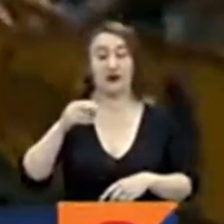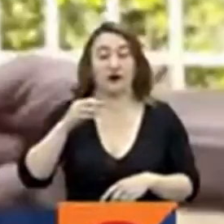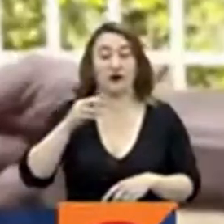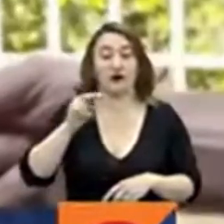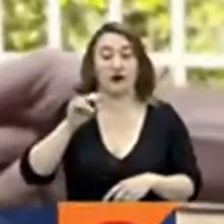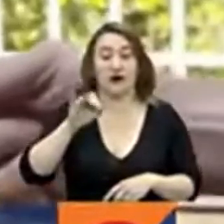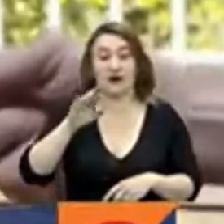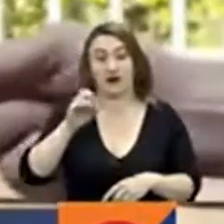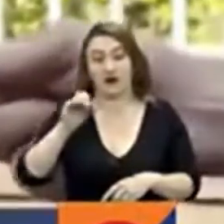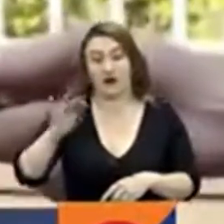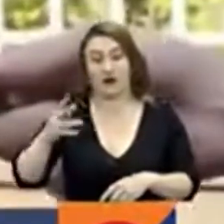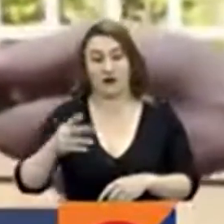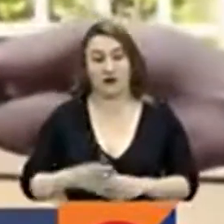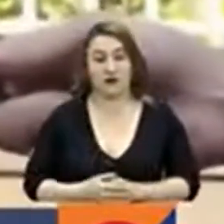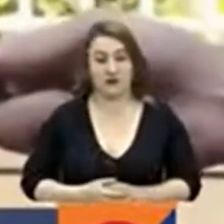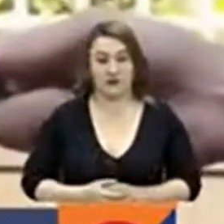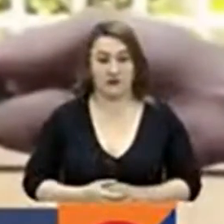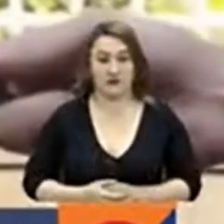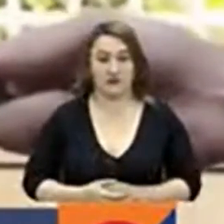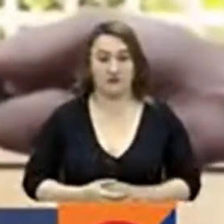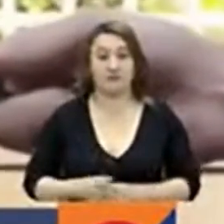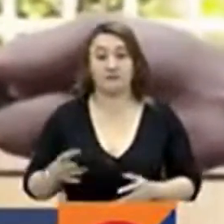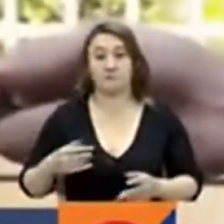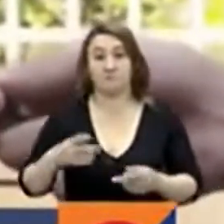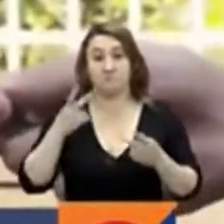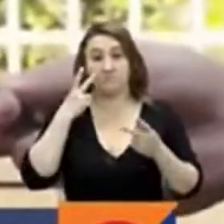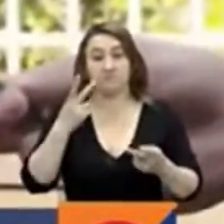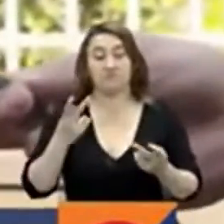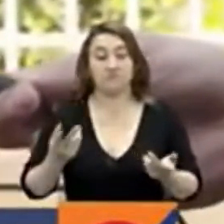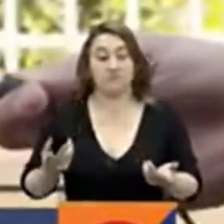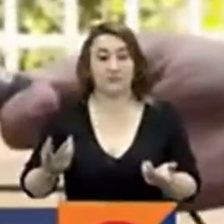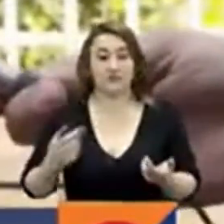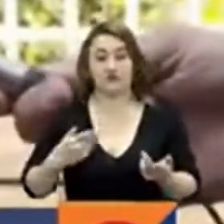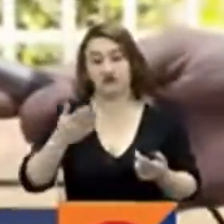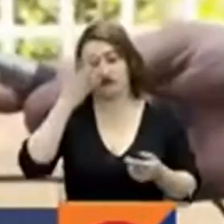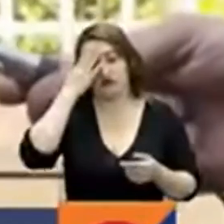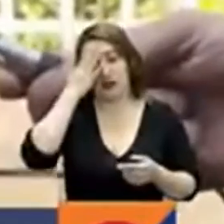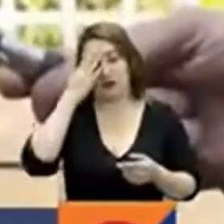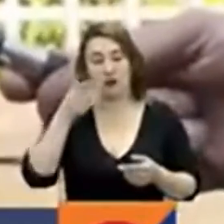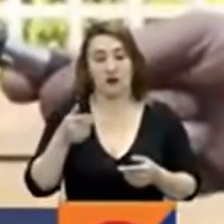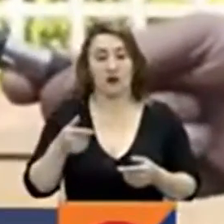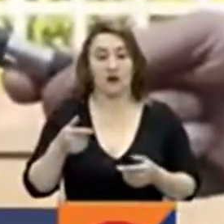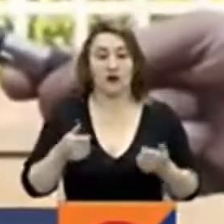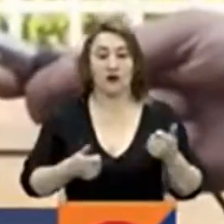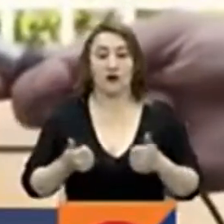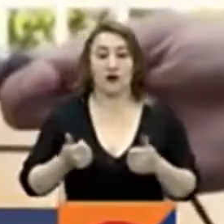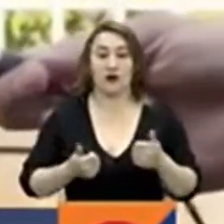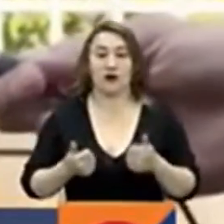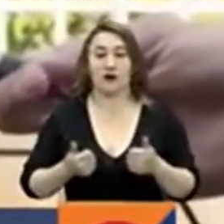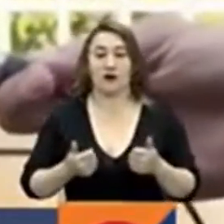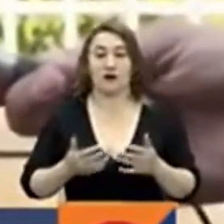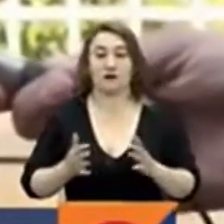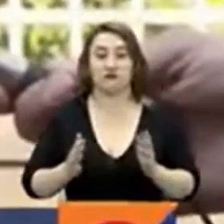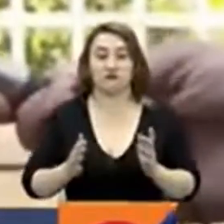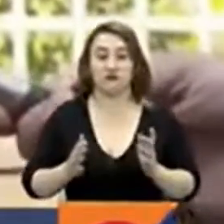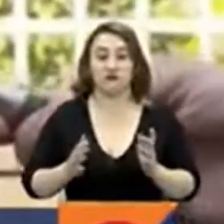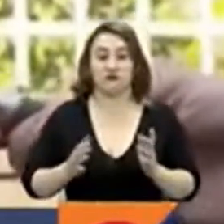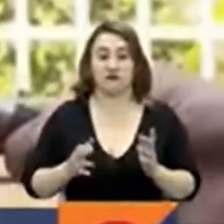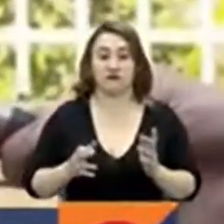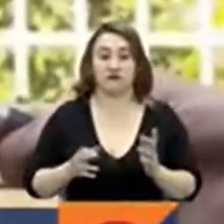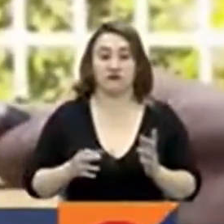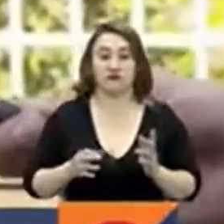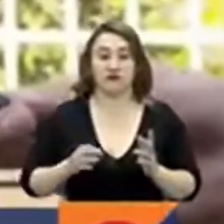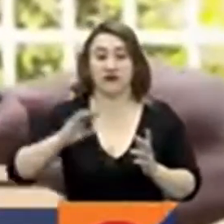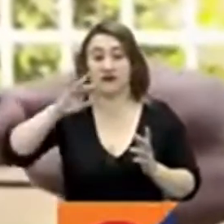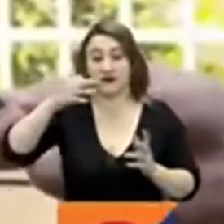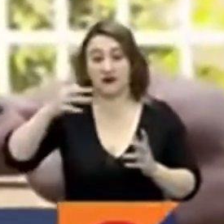ubica cuarto. Mis rivales hemos visto y sabemos que es para la tercera plaza